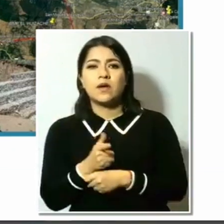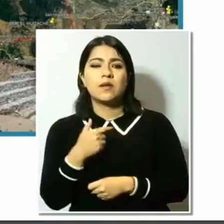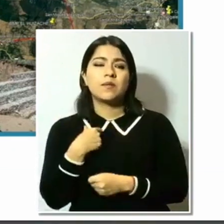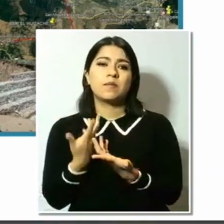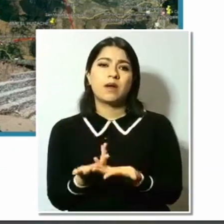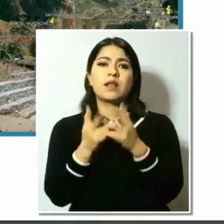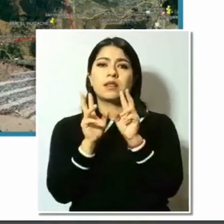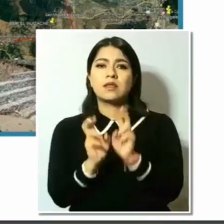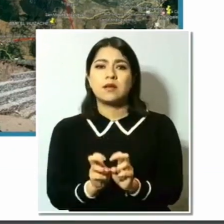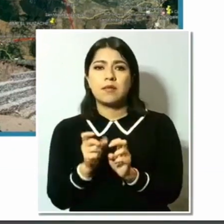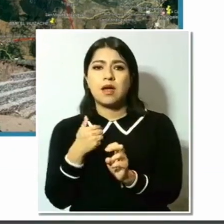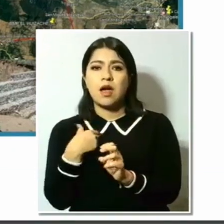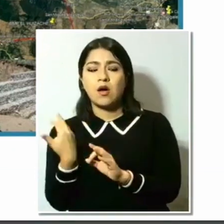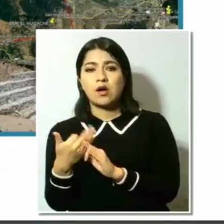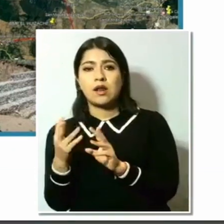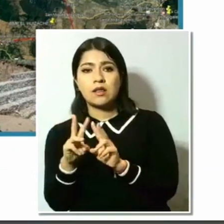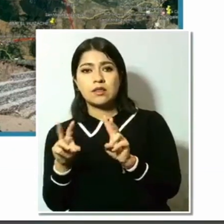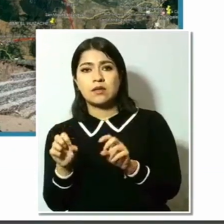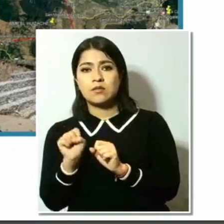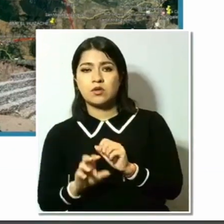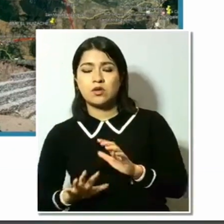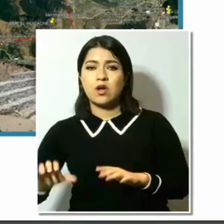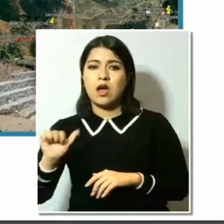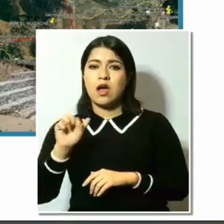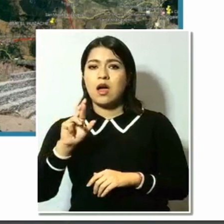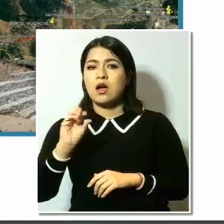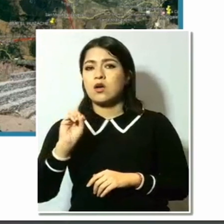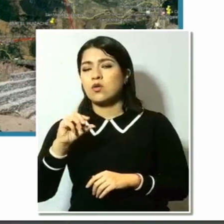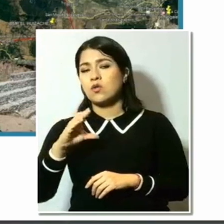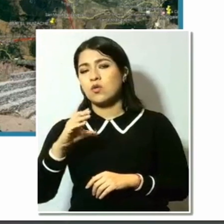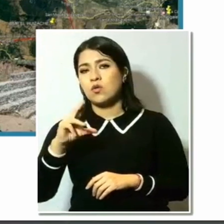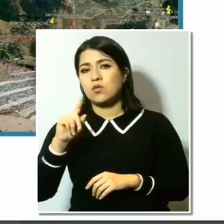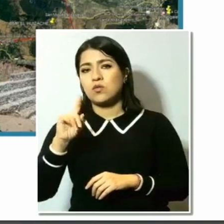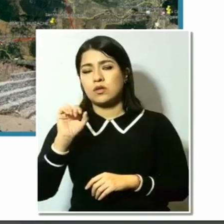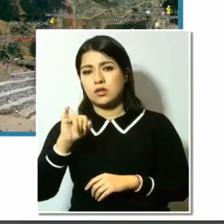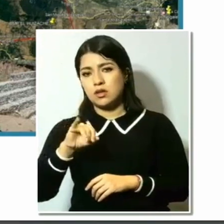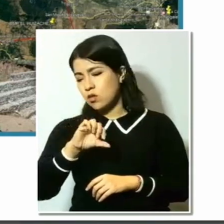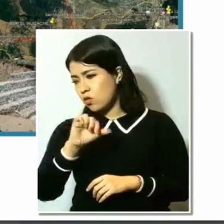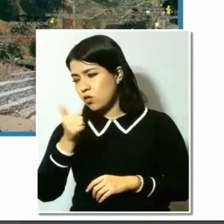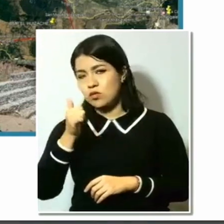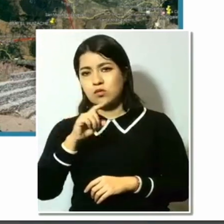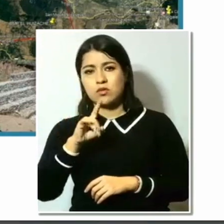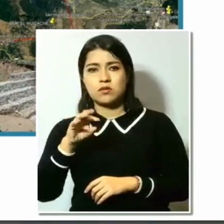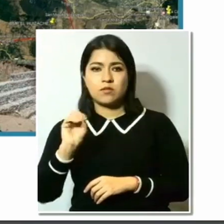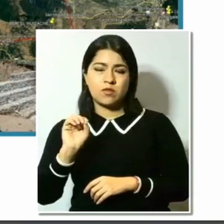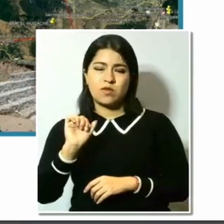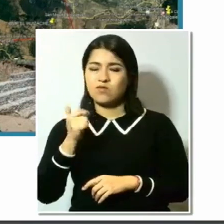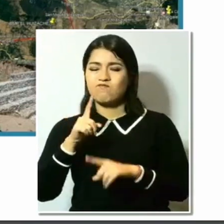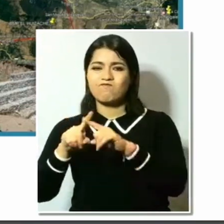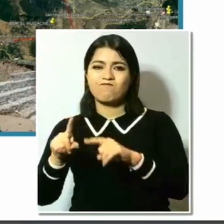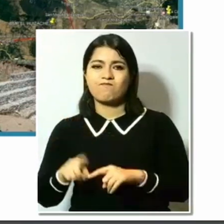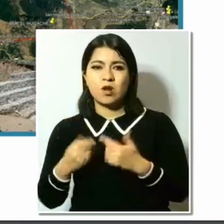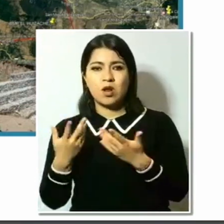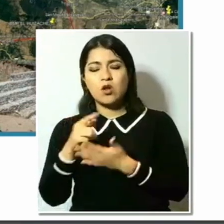este caso de esta parte suroeste, Arocutín, la Zarzamora, Nocutsepo, la parte que está